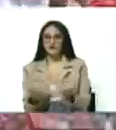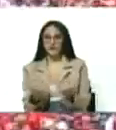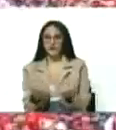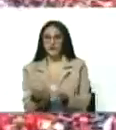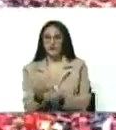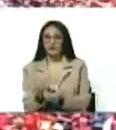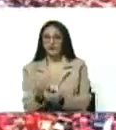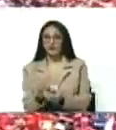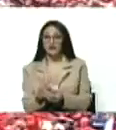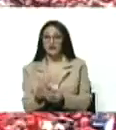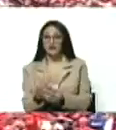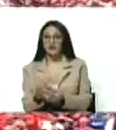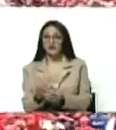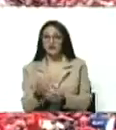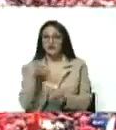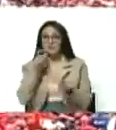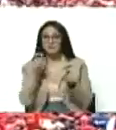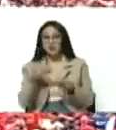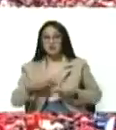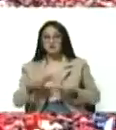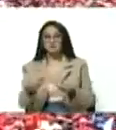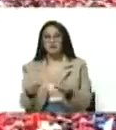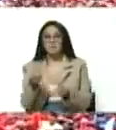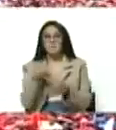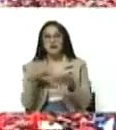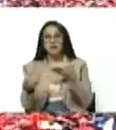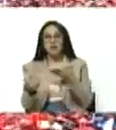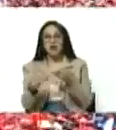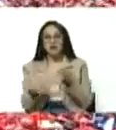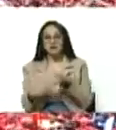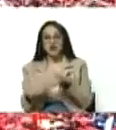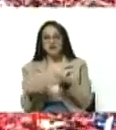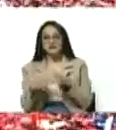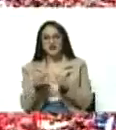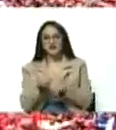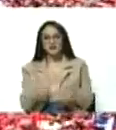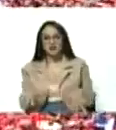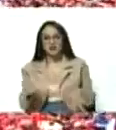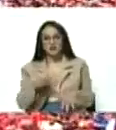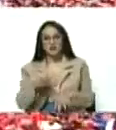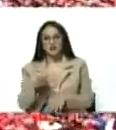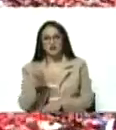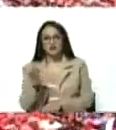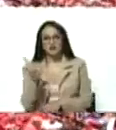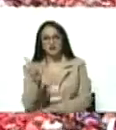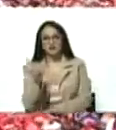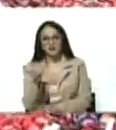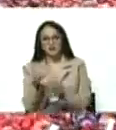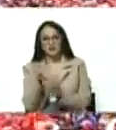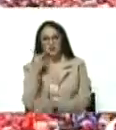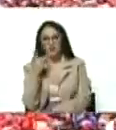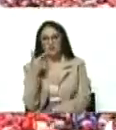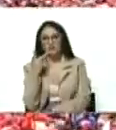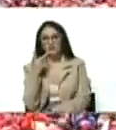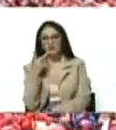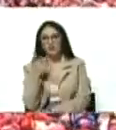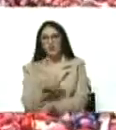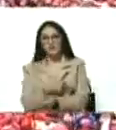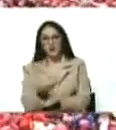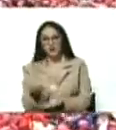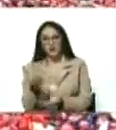los compatriotas reciben el manual de base de las estructuras del partido. Hermano, aquí